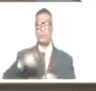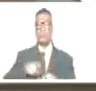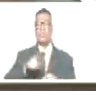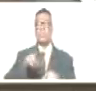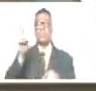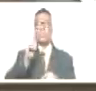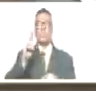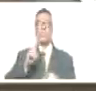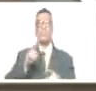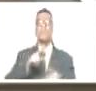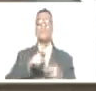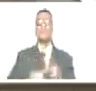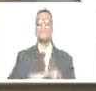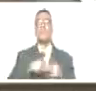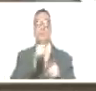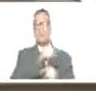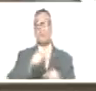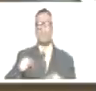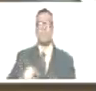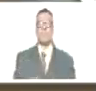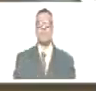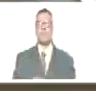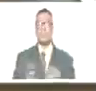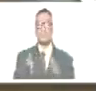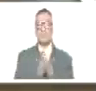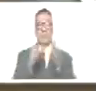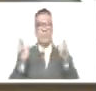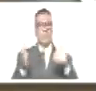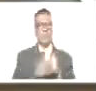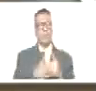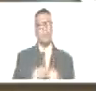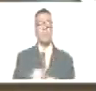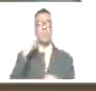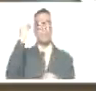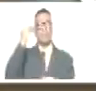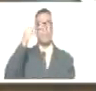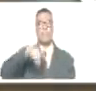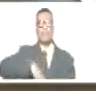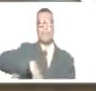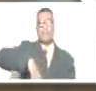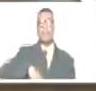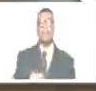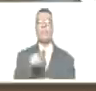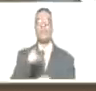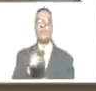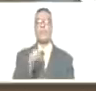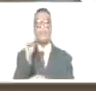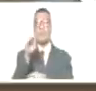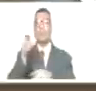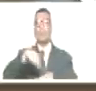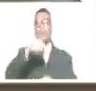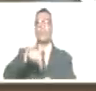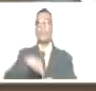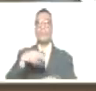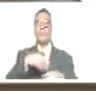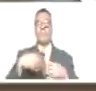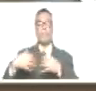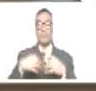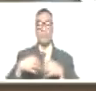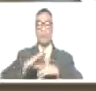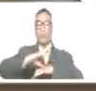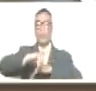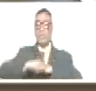sus habitantes. Cierro comillas. Considerando que para esta Asamblea Nacional la lucha contra la corrupción